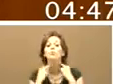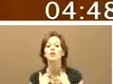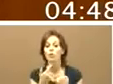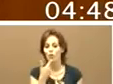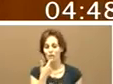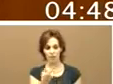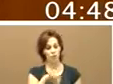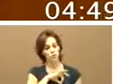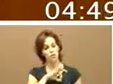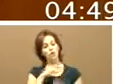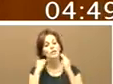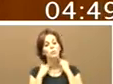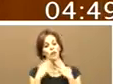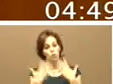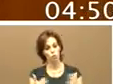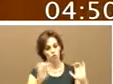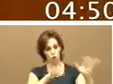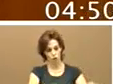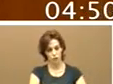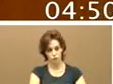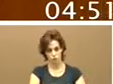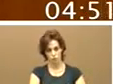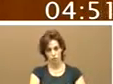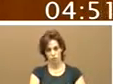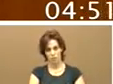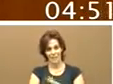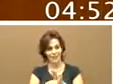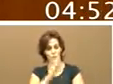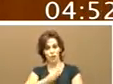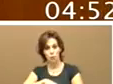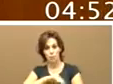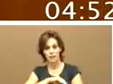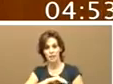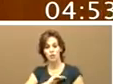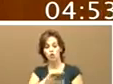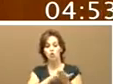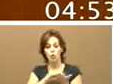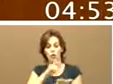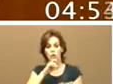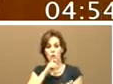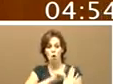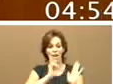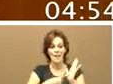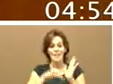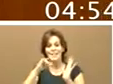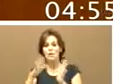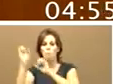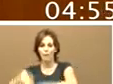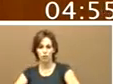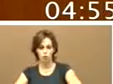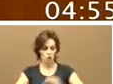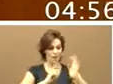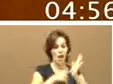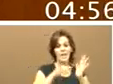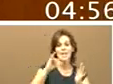Señores diputados del Congreso, la articulación de España se arregla con ley y pacto. Ley y